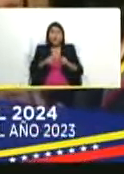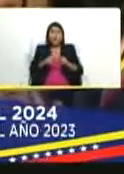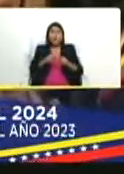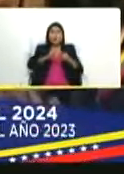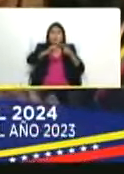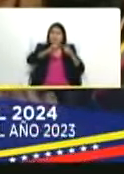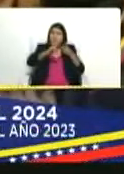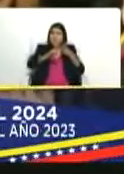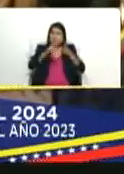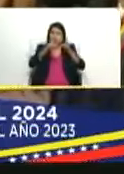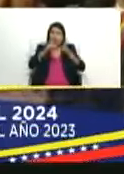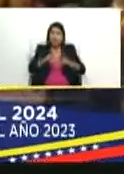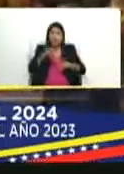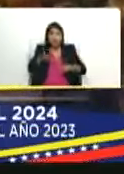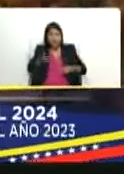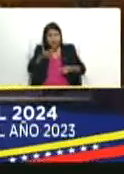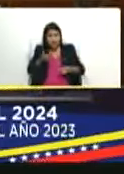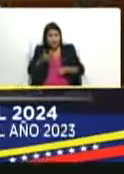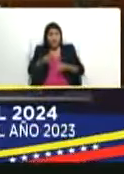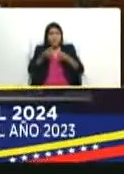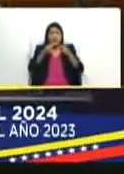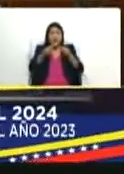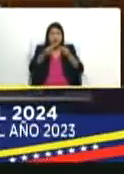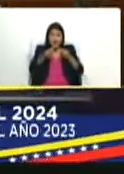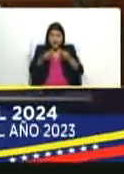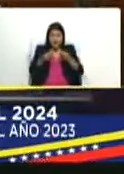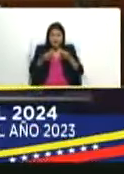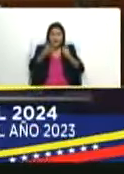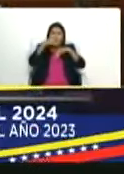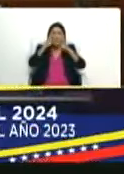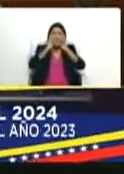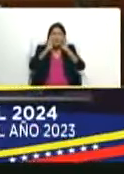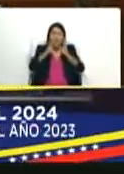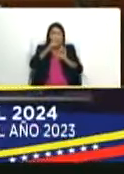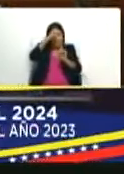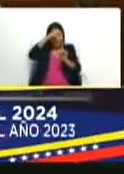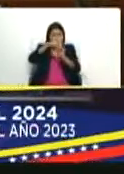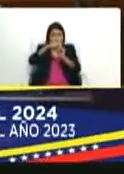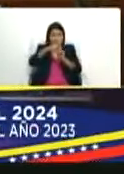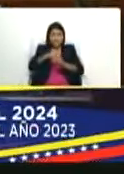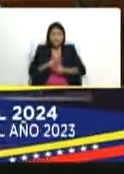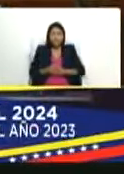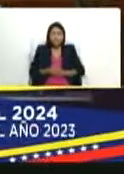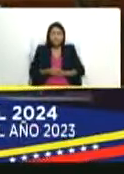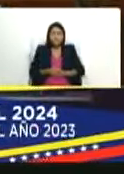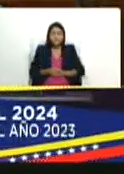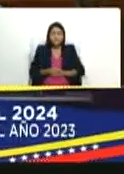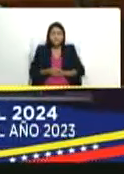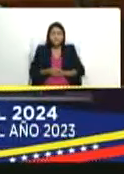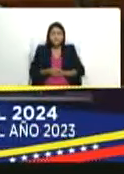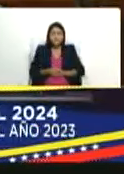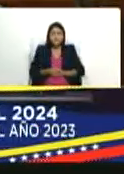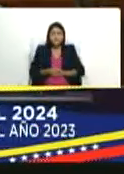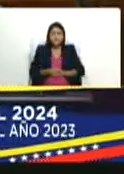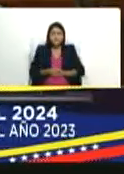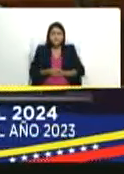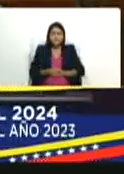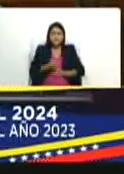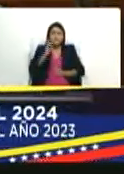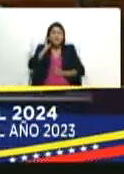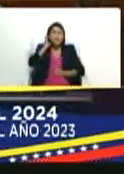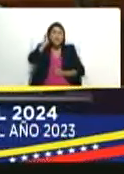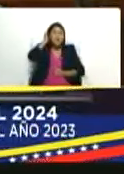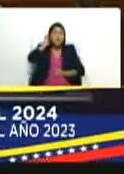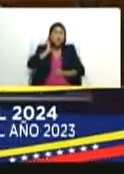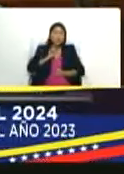medidas necesarias para abordarlos de forma propositiva y constructiva. Nos